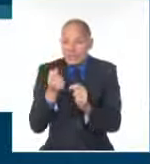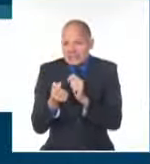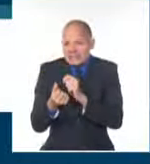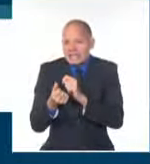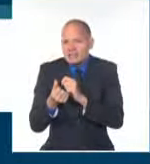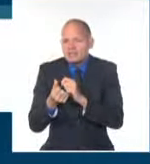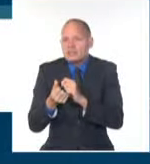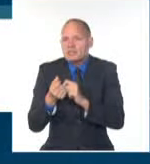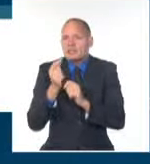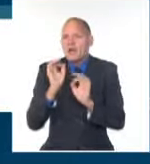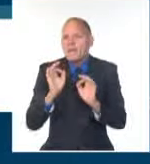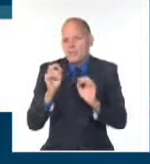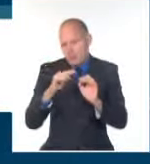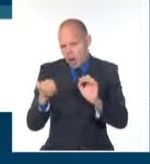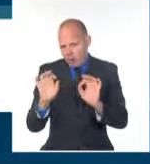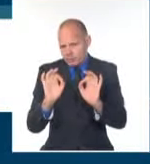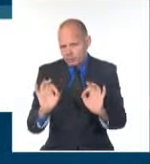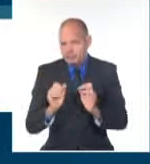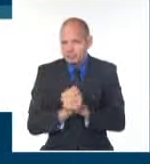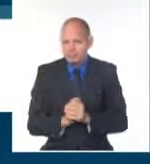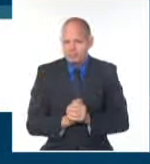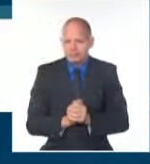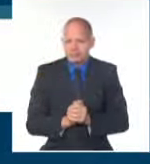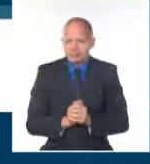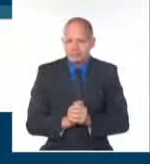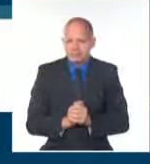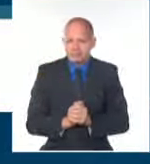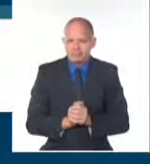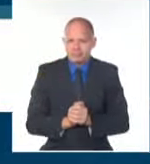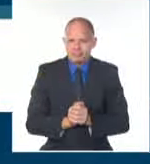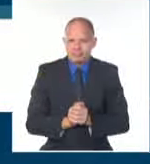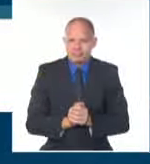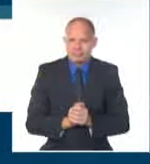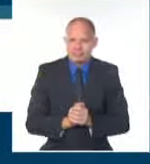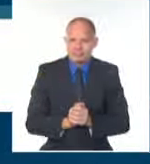poderoso huracán ber Soy Jorge Luis Ríos canal cubano de noticias